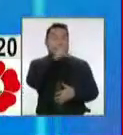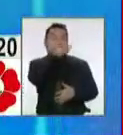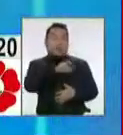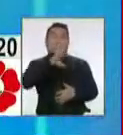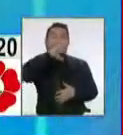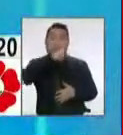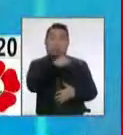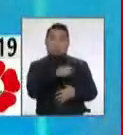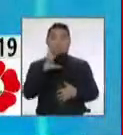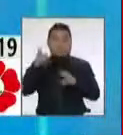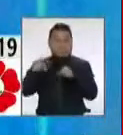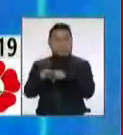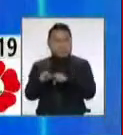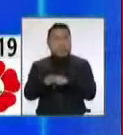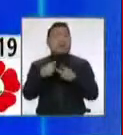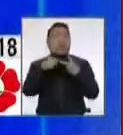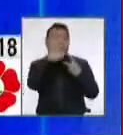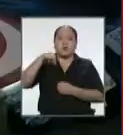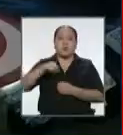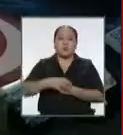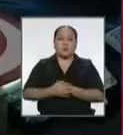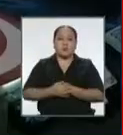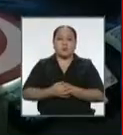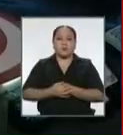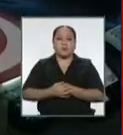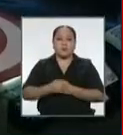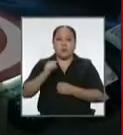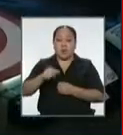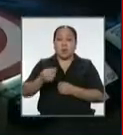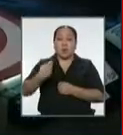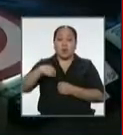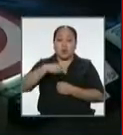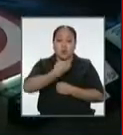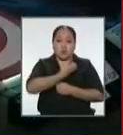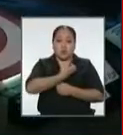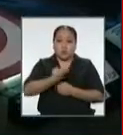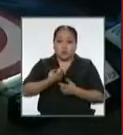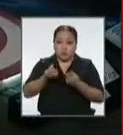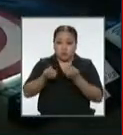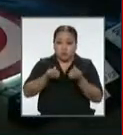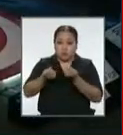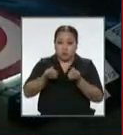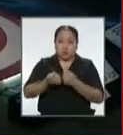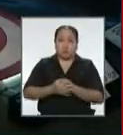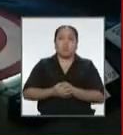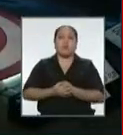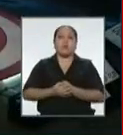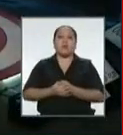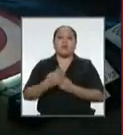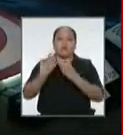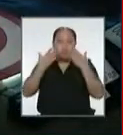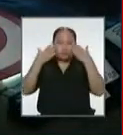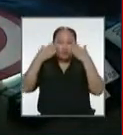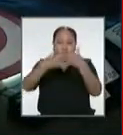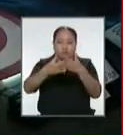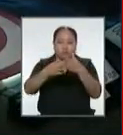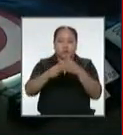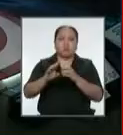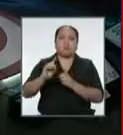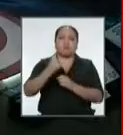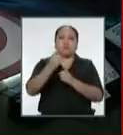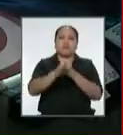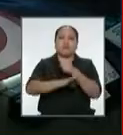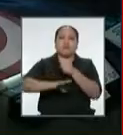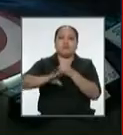porque es evidente que este debate expone al candidato en sus fortalezas, pero también en sus debilidades.